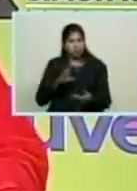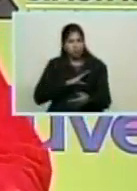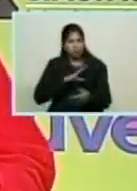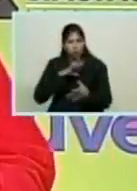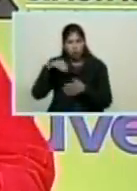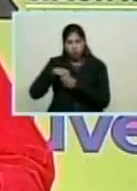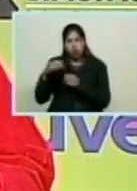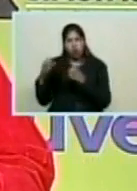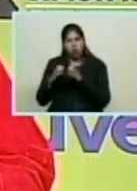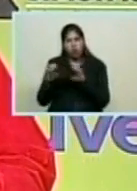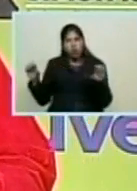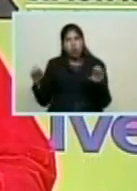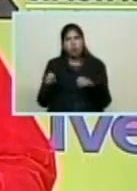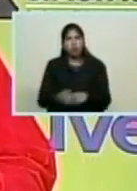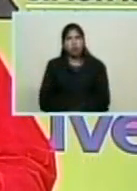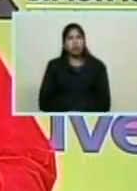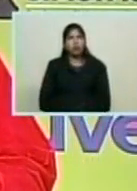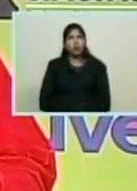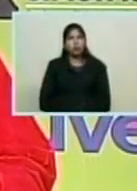al magisterio?